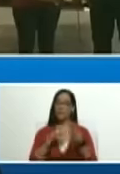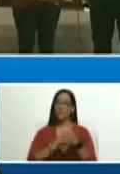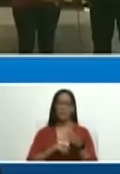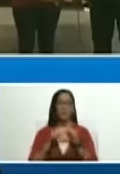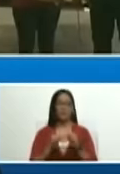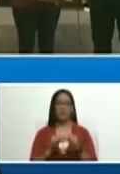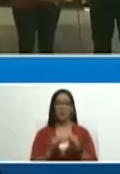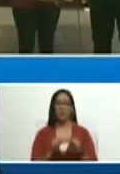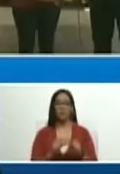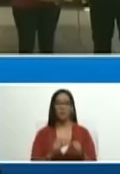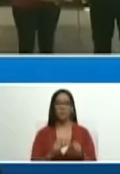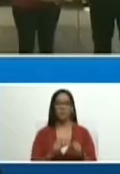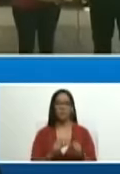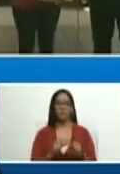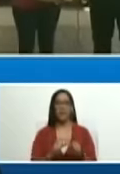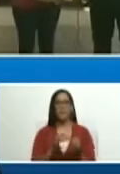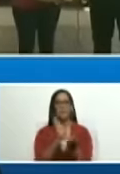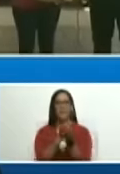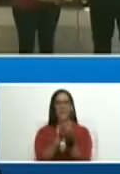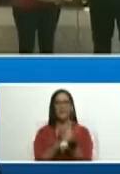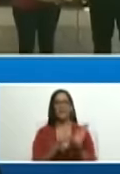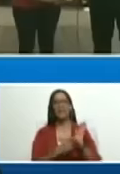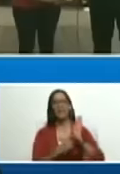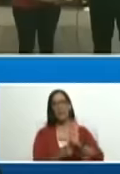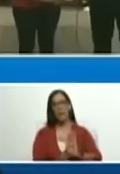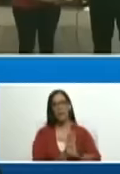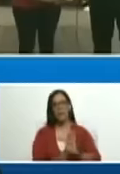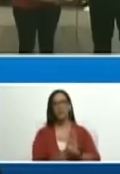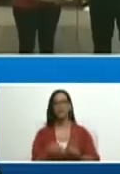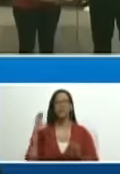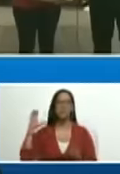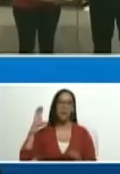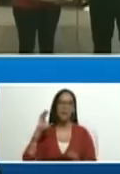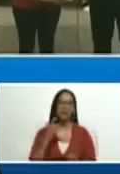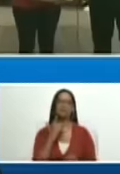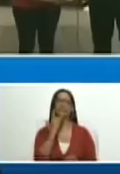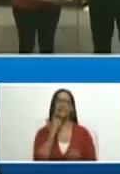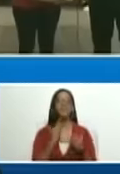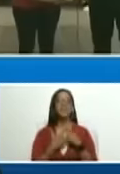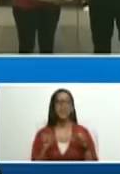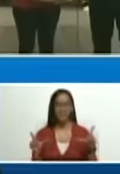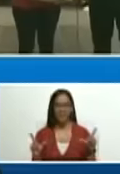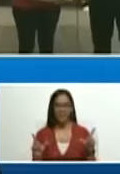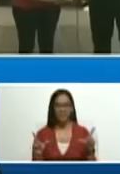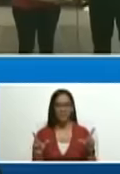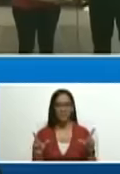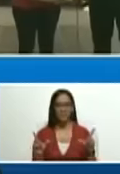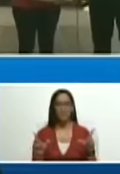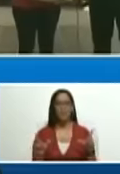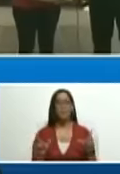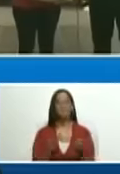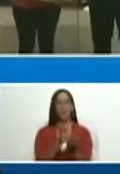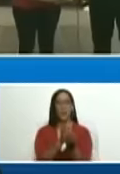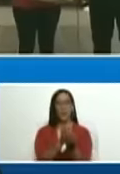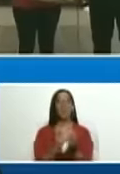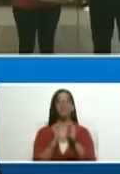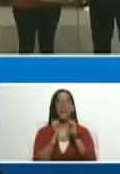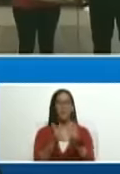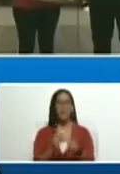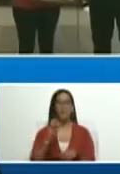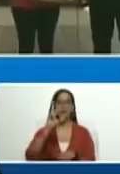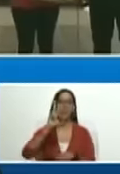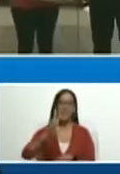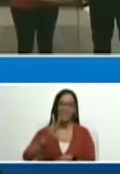permanente. Margarita es ejemplo de patriotismo, valentía y libertad. Por Margarita empezó la